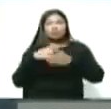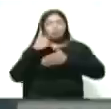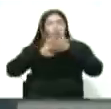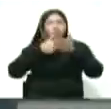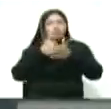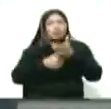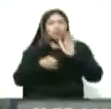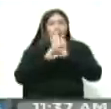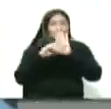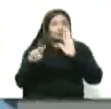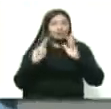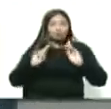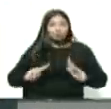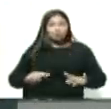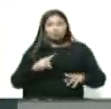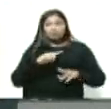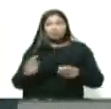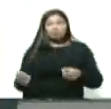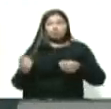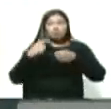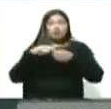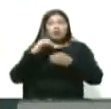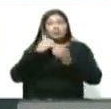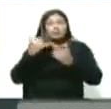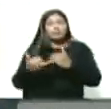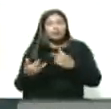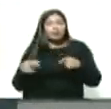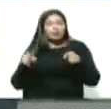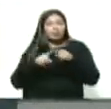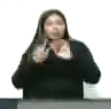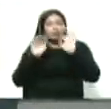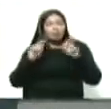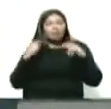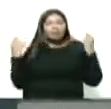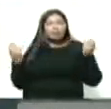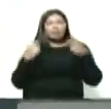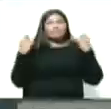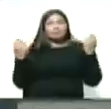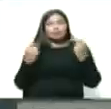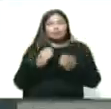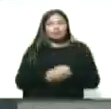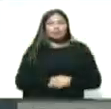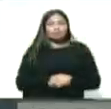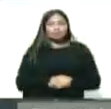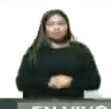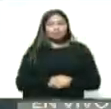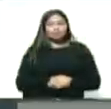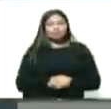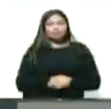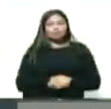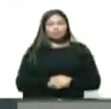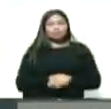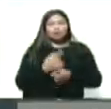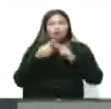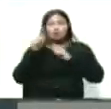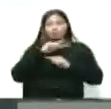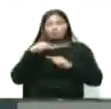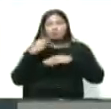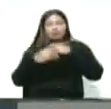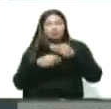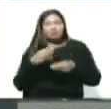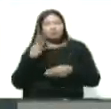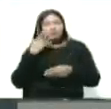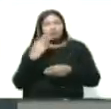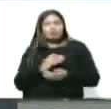de derechos humanos. Se suma también este plan o esta campaña Pedofilia es Crimen a otros que hemos realizado, por